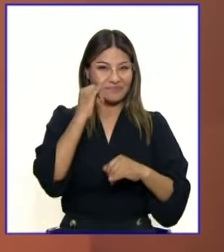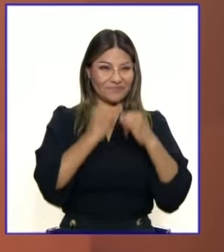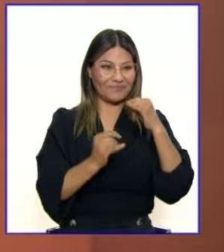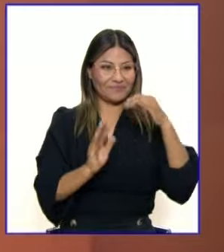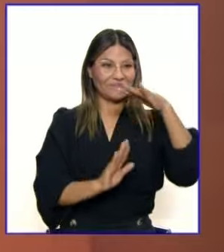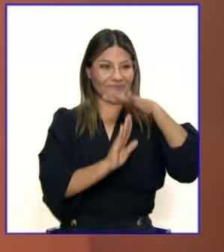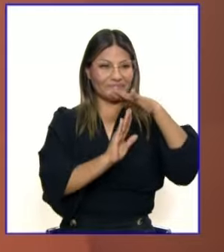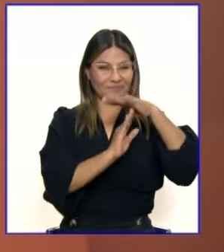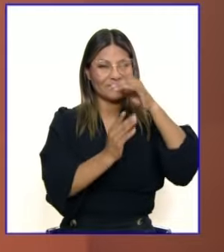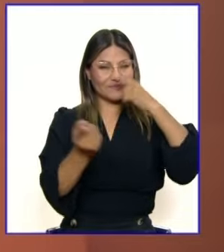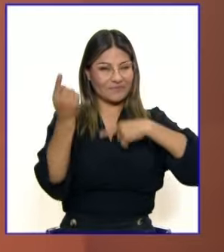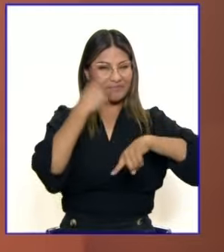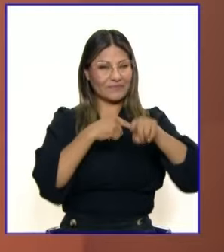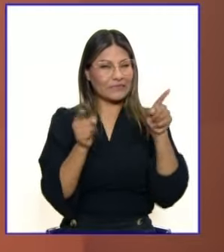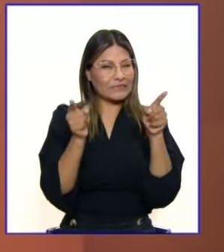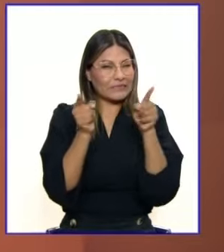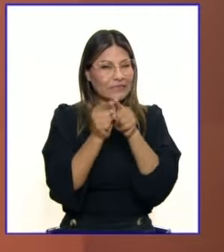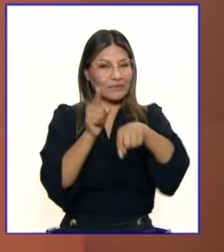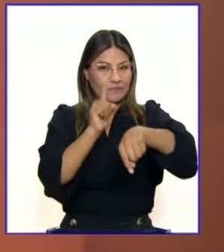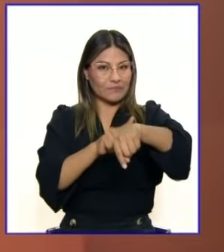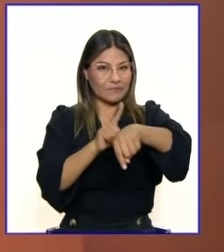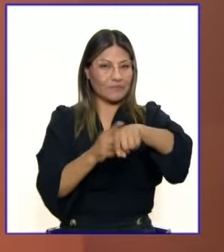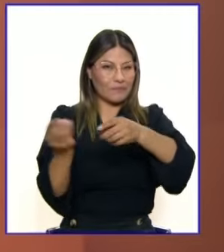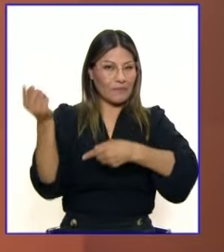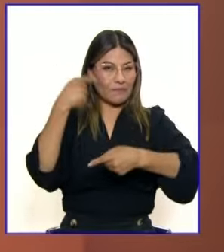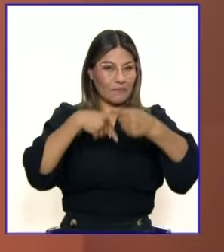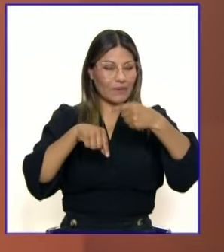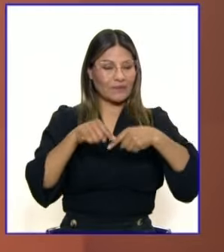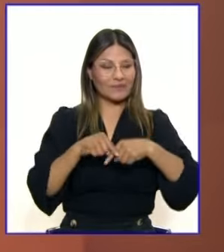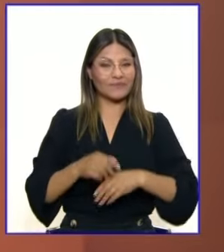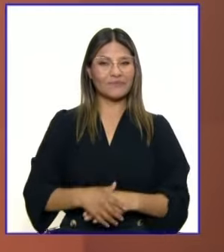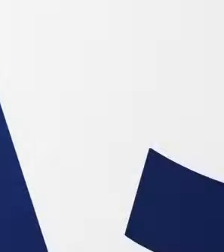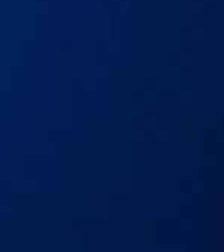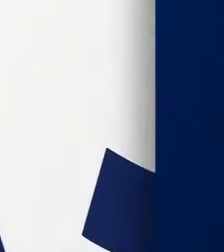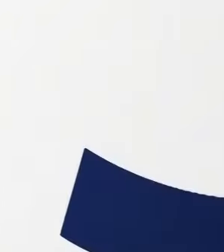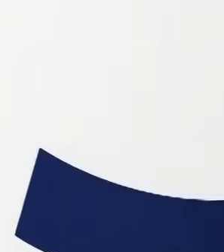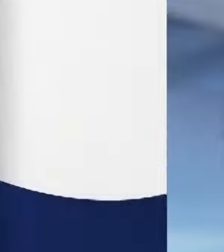pausa. No se muevan. Retornamos en solo segundos con más de Asia Pacífico 2024.